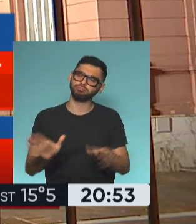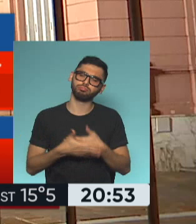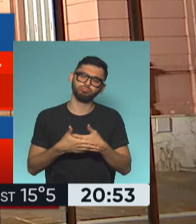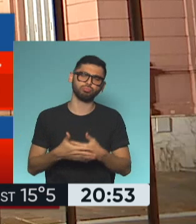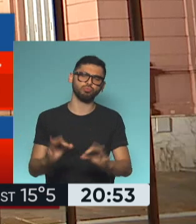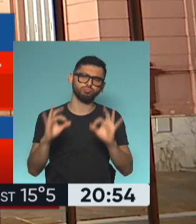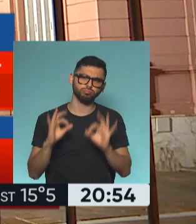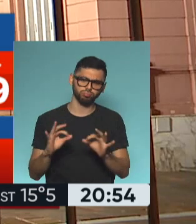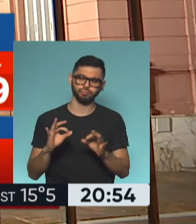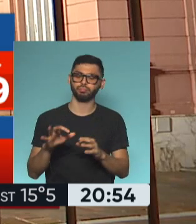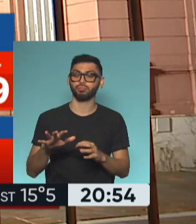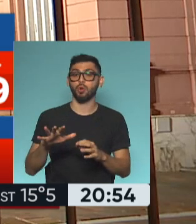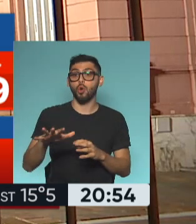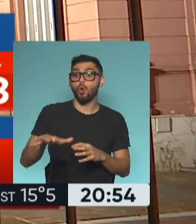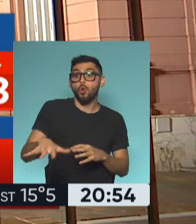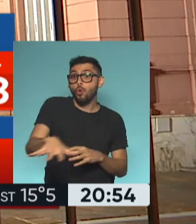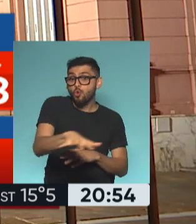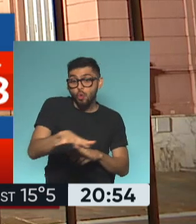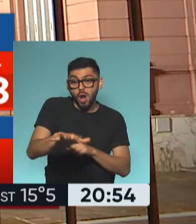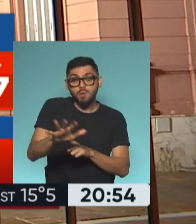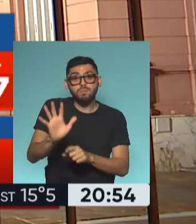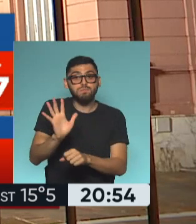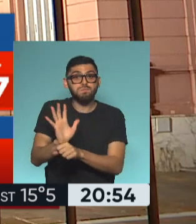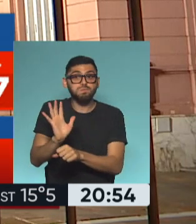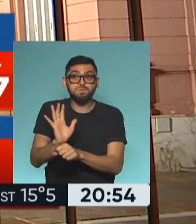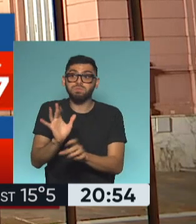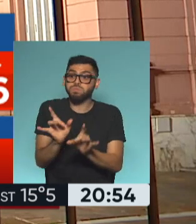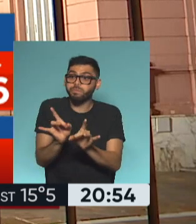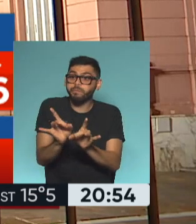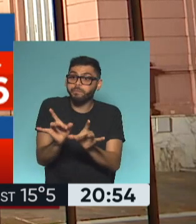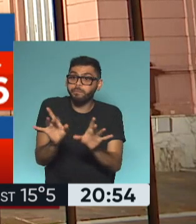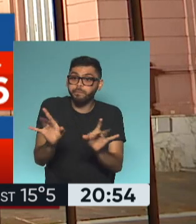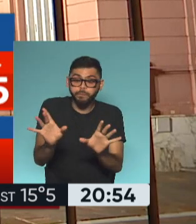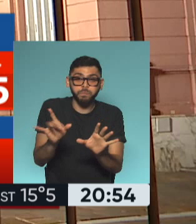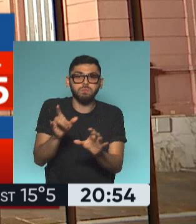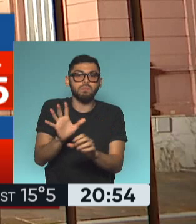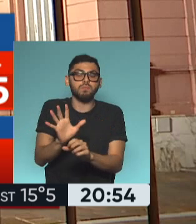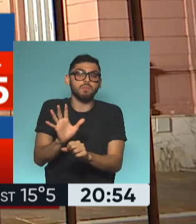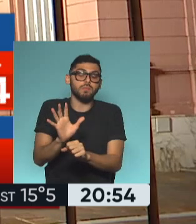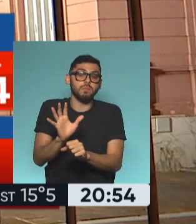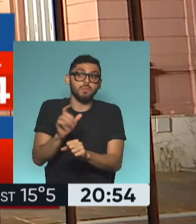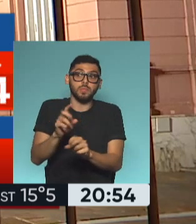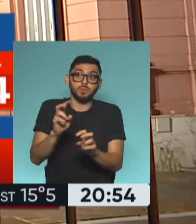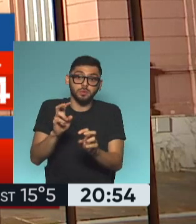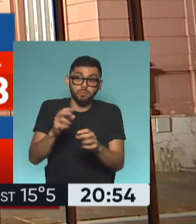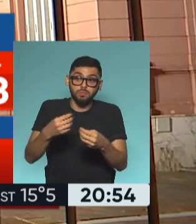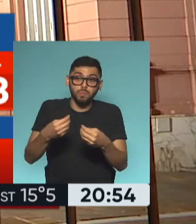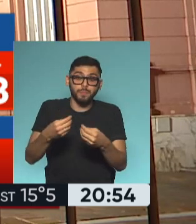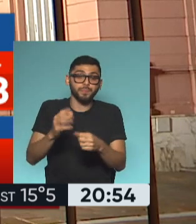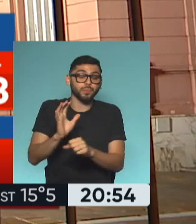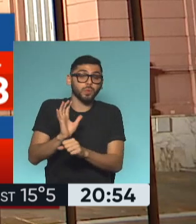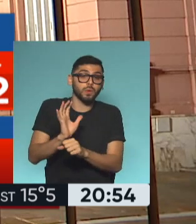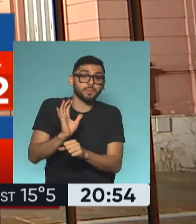las jurisdicciones, en los distritos de un riesgo epidemiológico que lleve a determinada